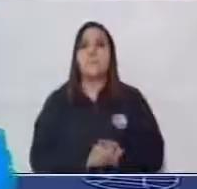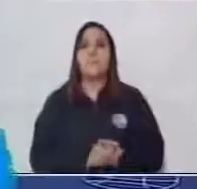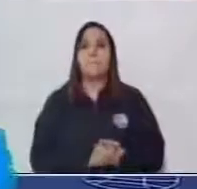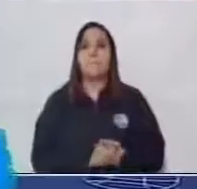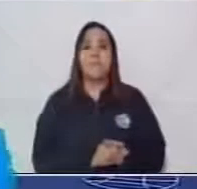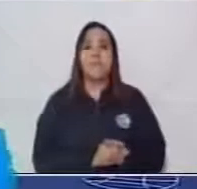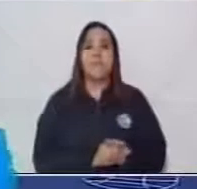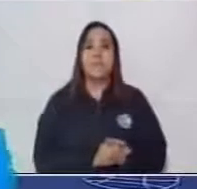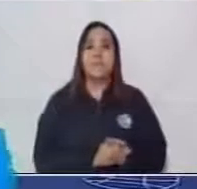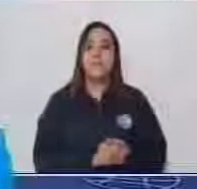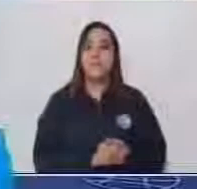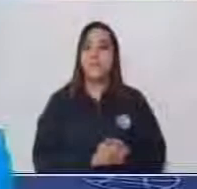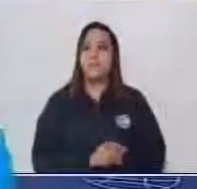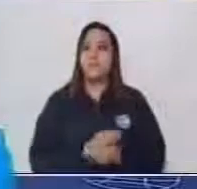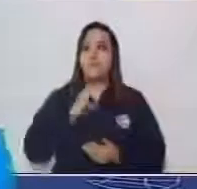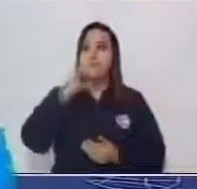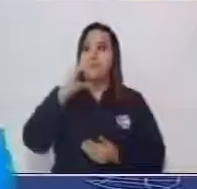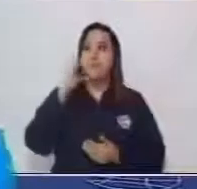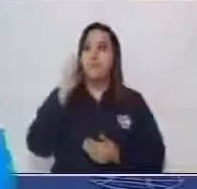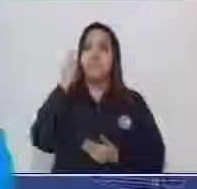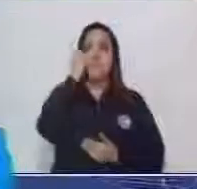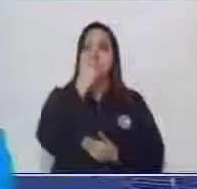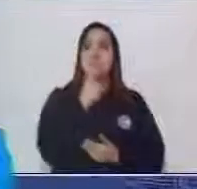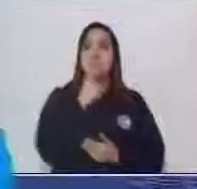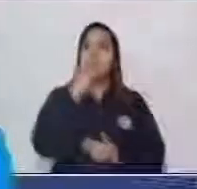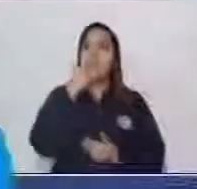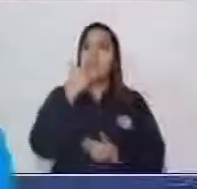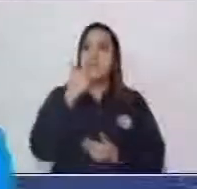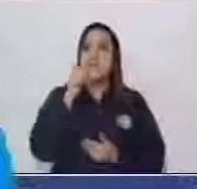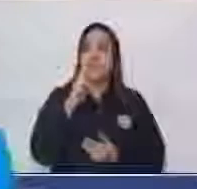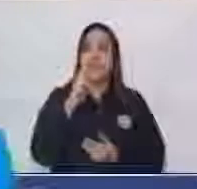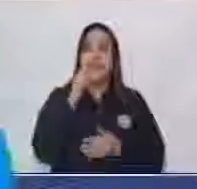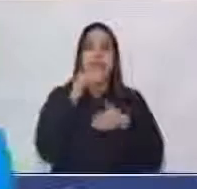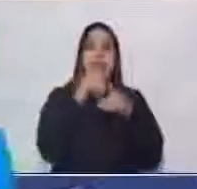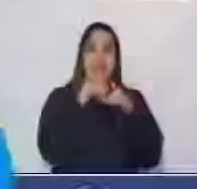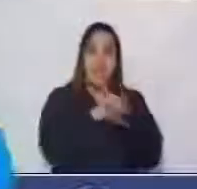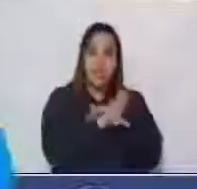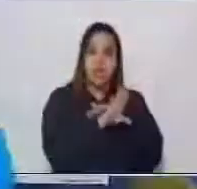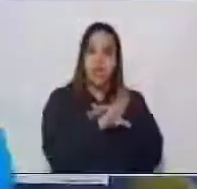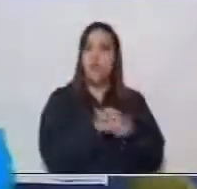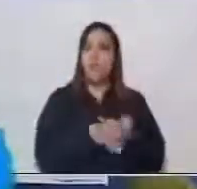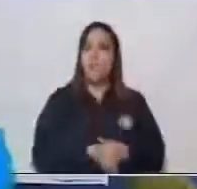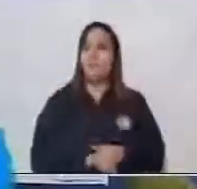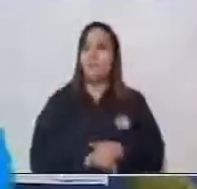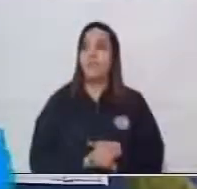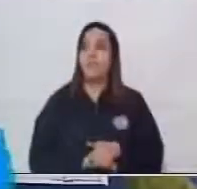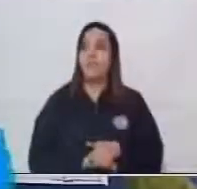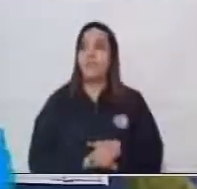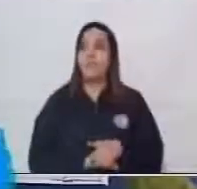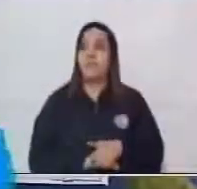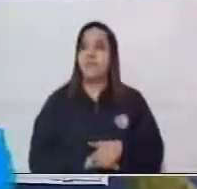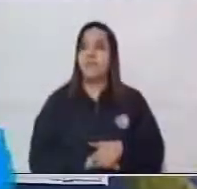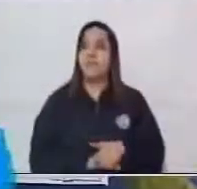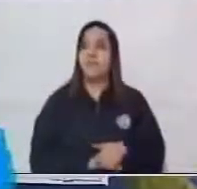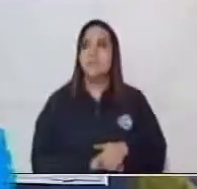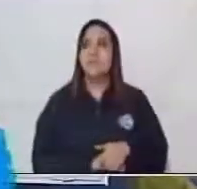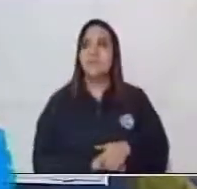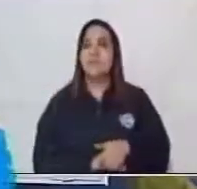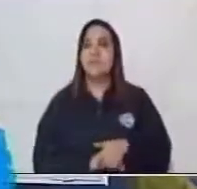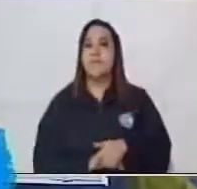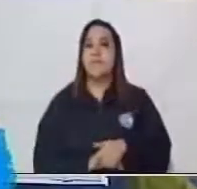Únicamente colocamos César entró. Acá ya tenemos una oración y vamos a